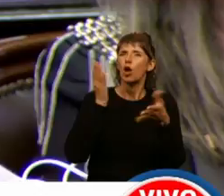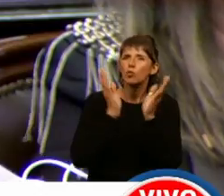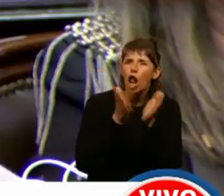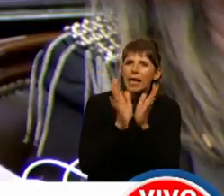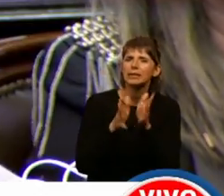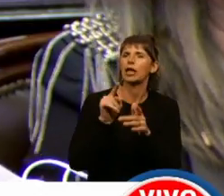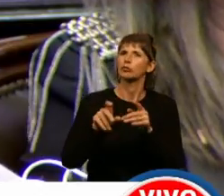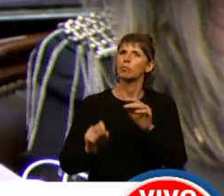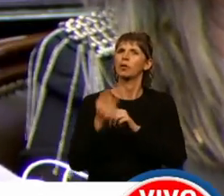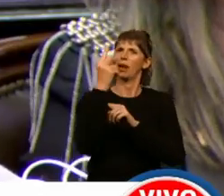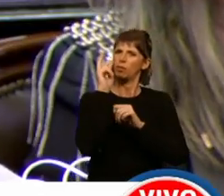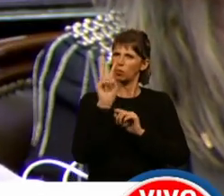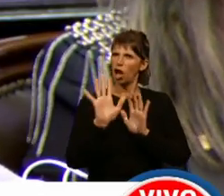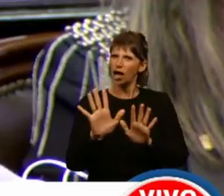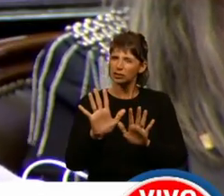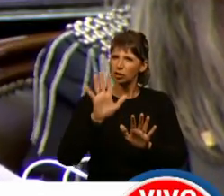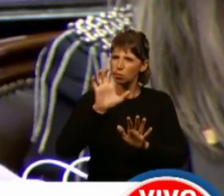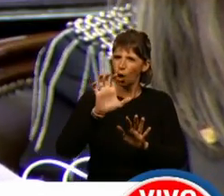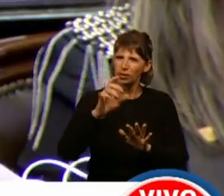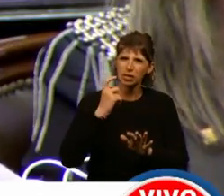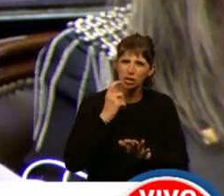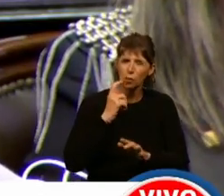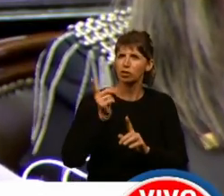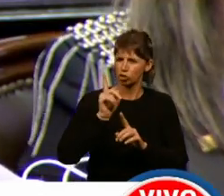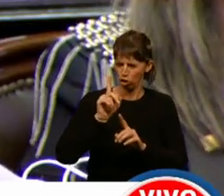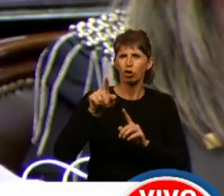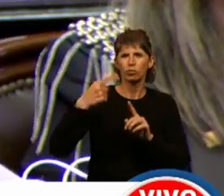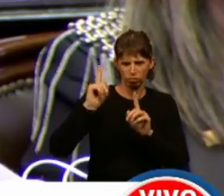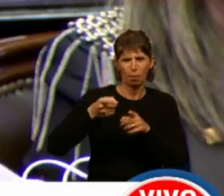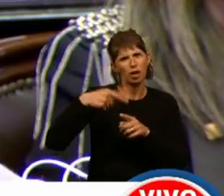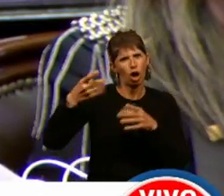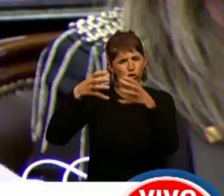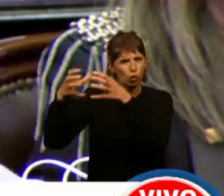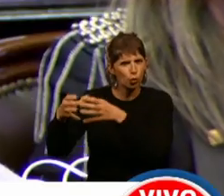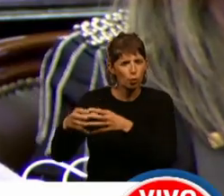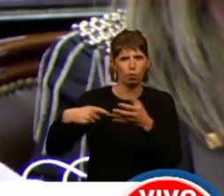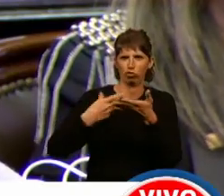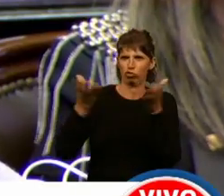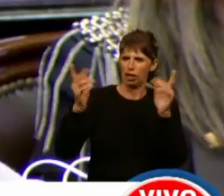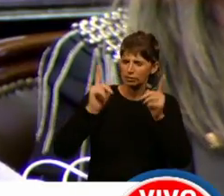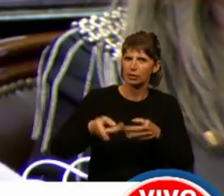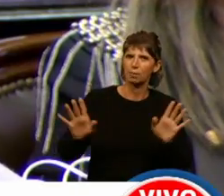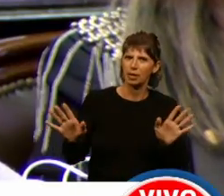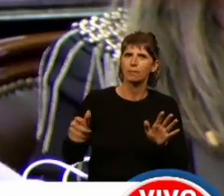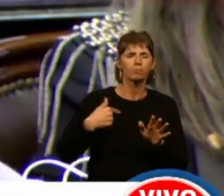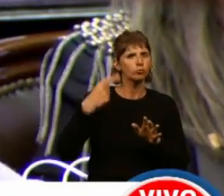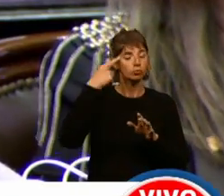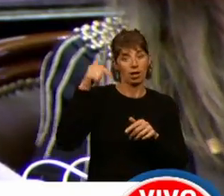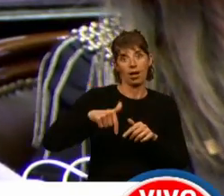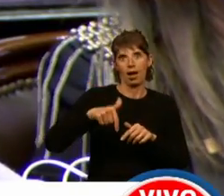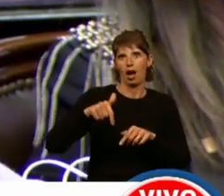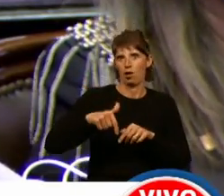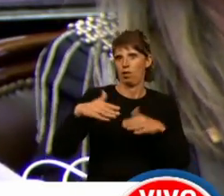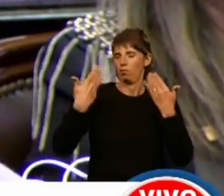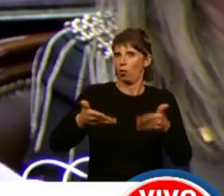en la provincia no solamente a estos sectores sino a otros sectores de la sociedad y me parecía oportuno más teniendo en cuenta